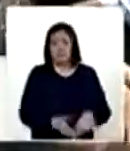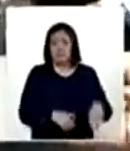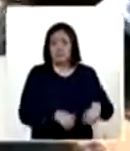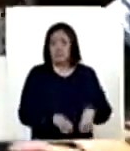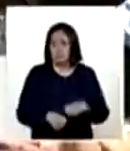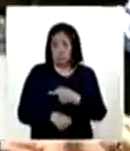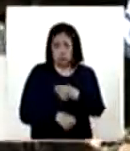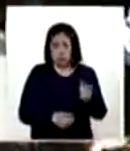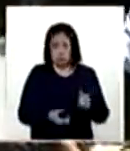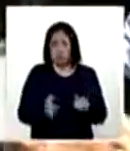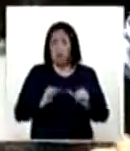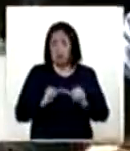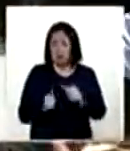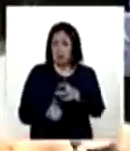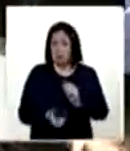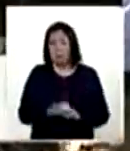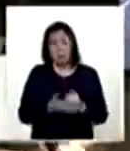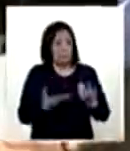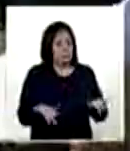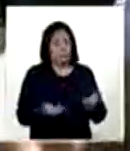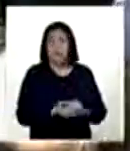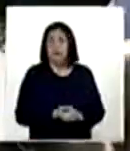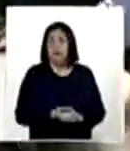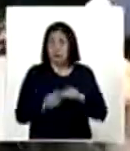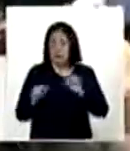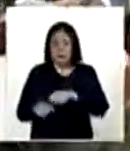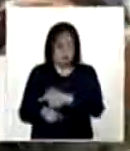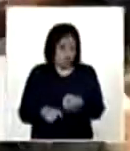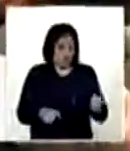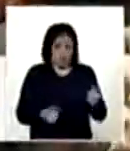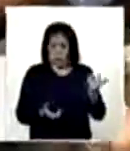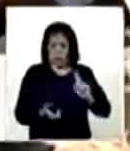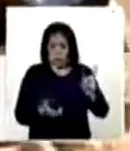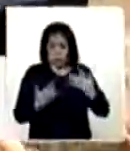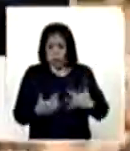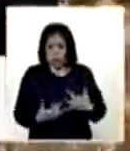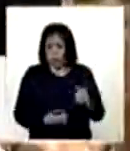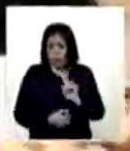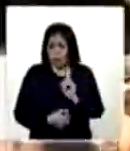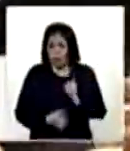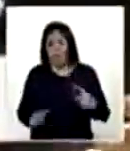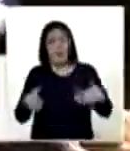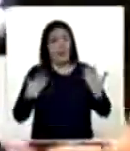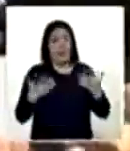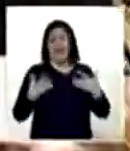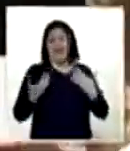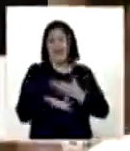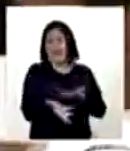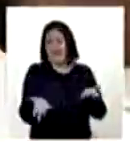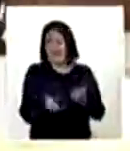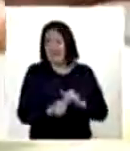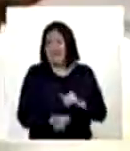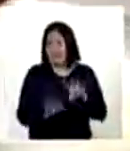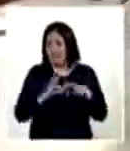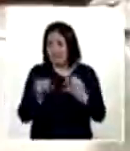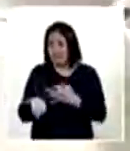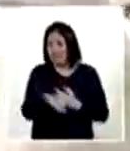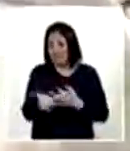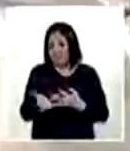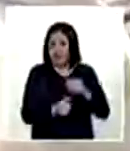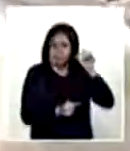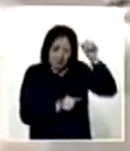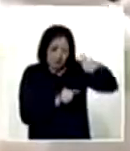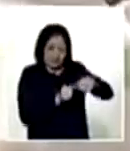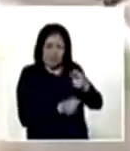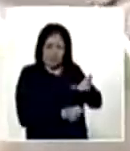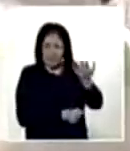José, seguimos contigo. Esto no es motivo de tristeza, sino es motivo de alegría, más bien, claro, porque de recordar de expresar,